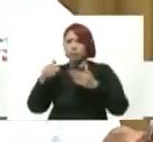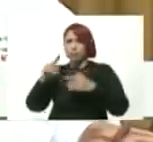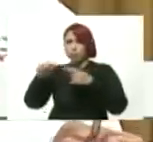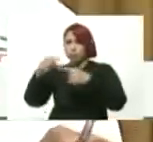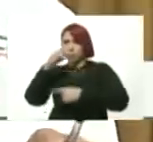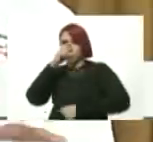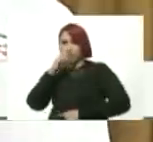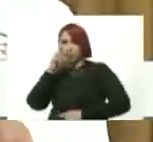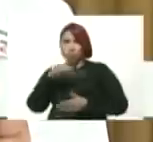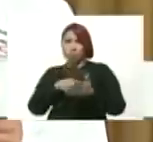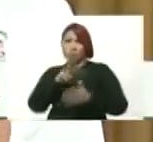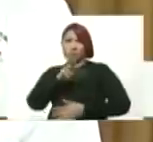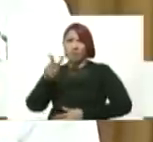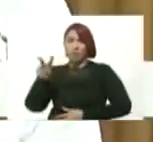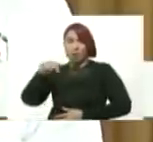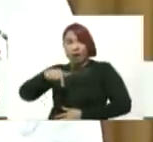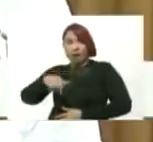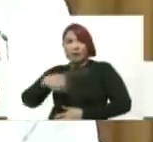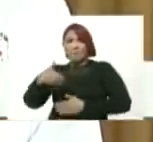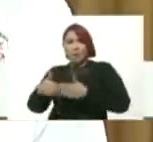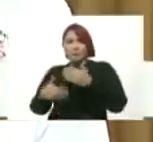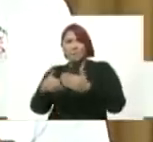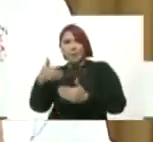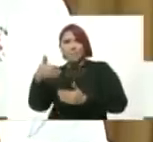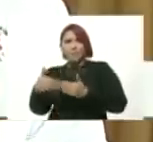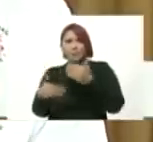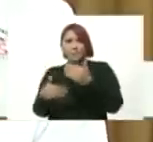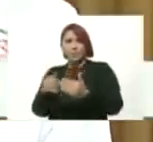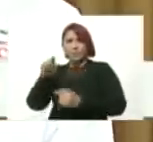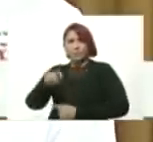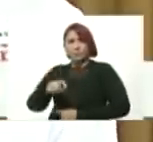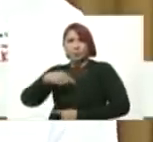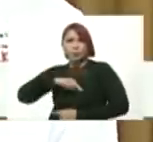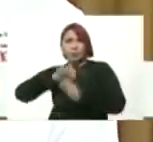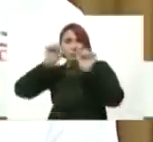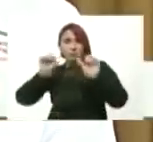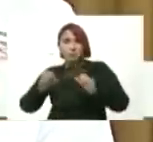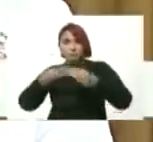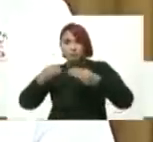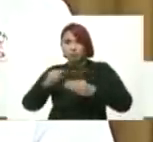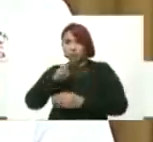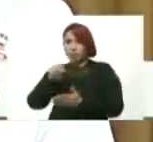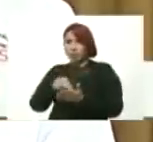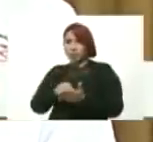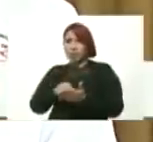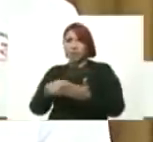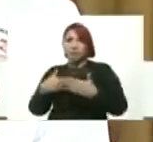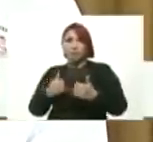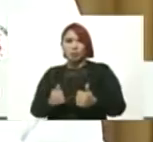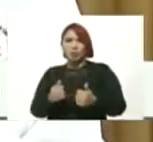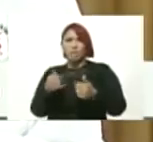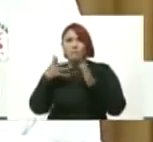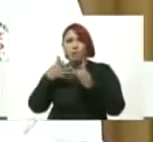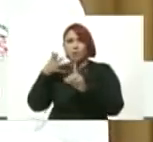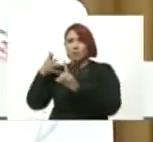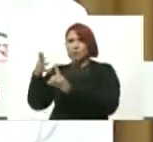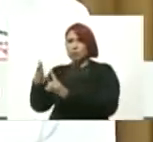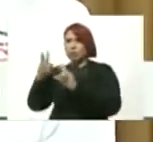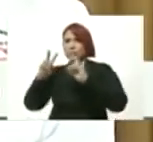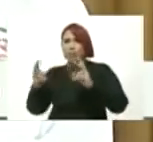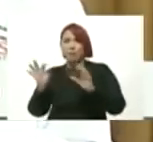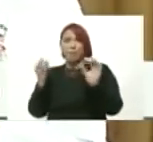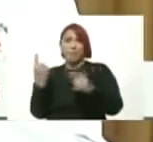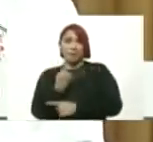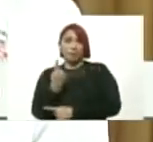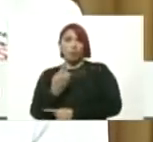2022 y así presidente a medida que va necesitando nuestro sistema público nacional de salud la formación en un área particular allí nuestro